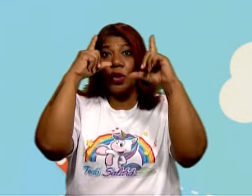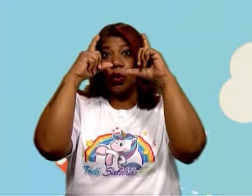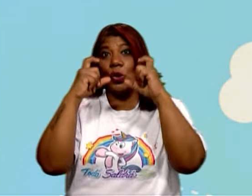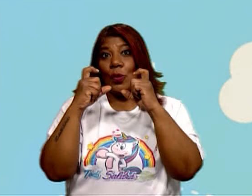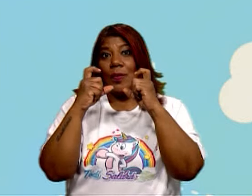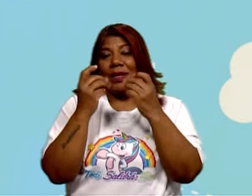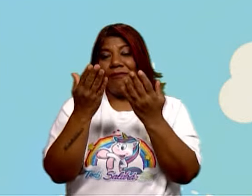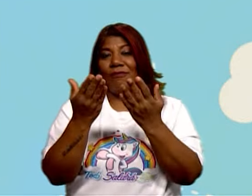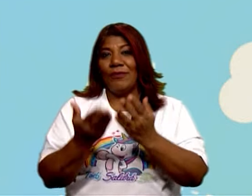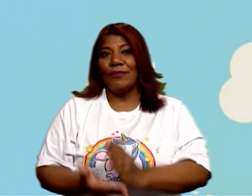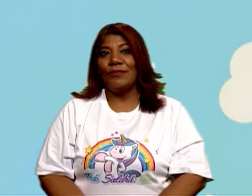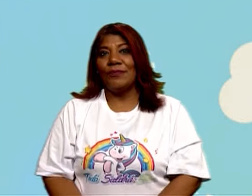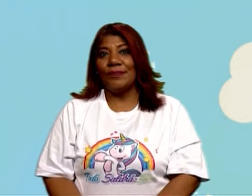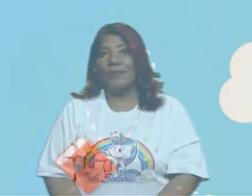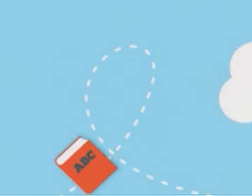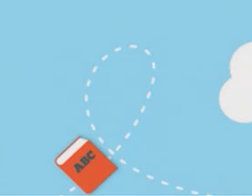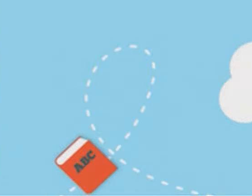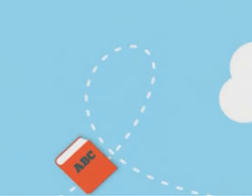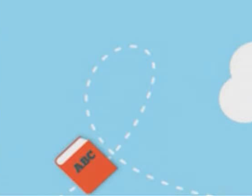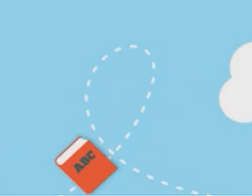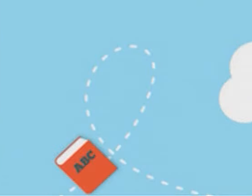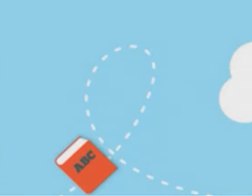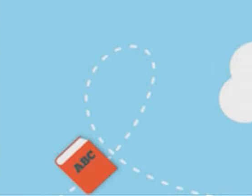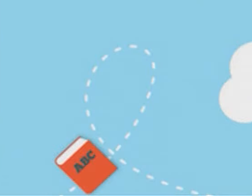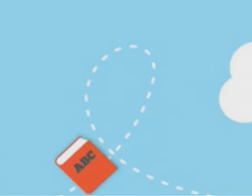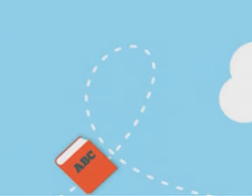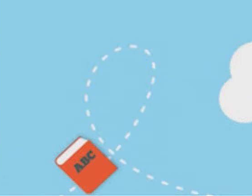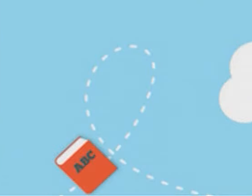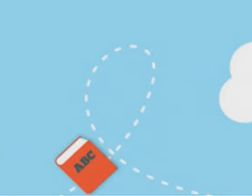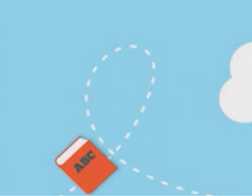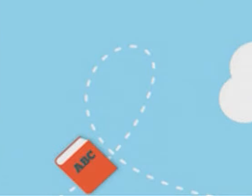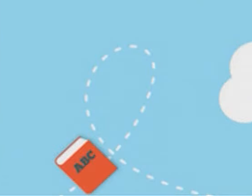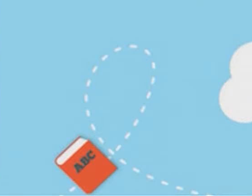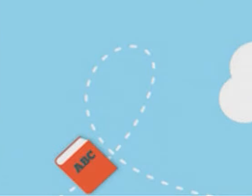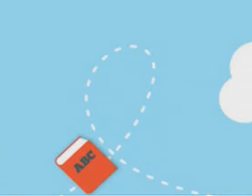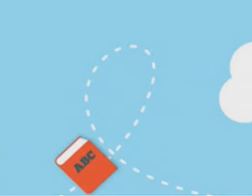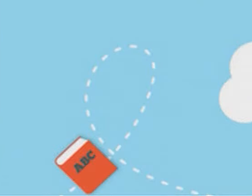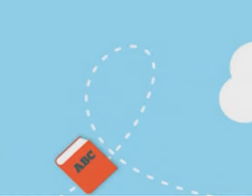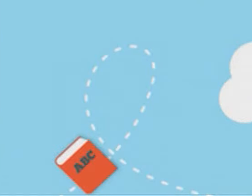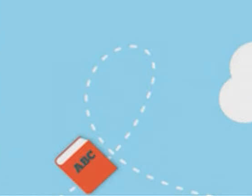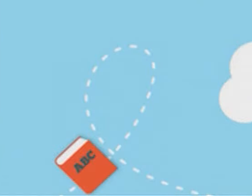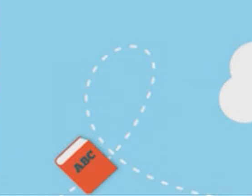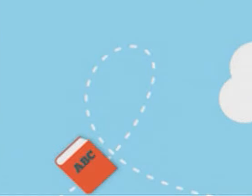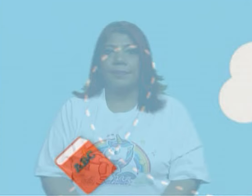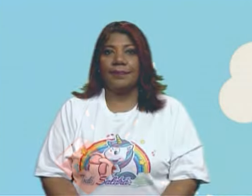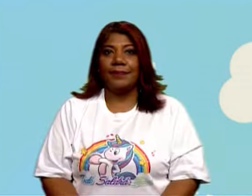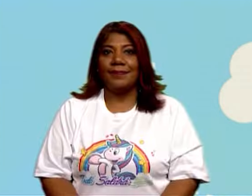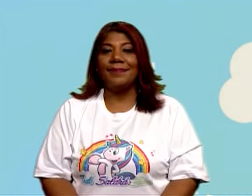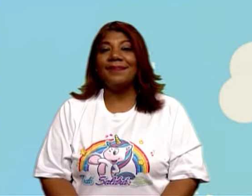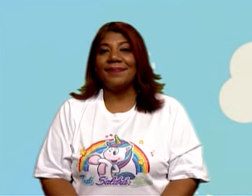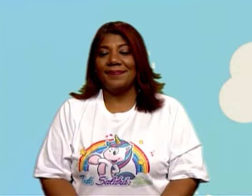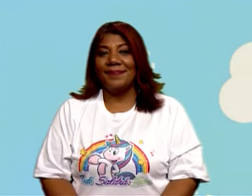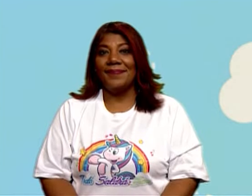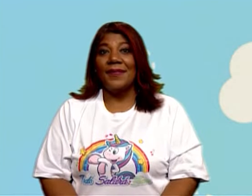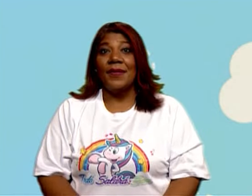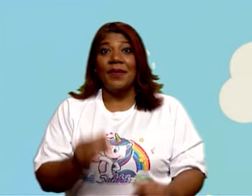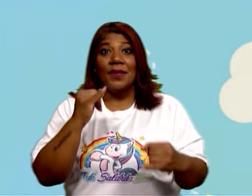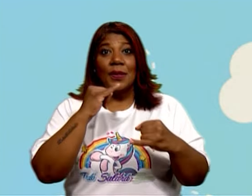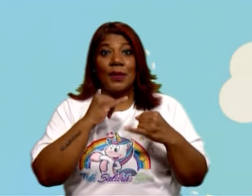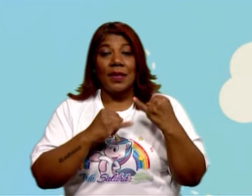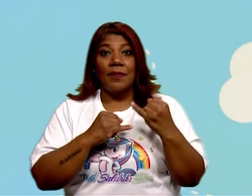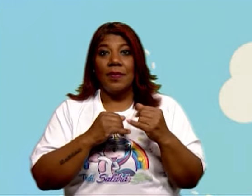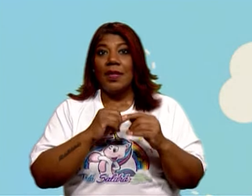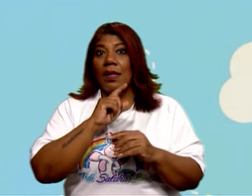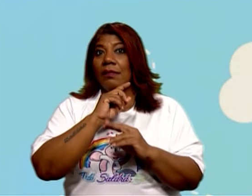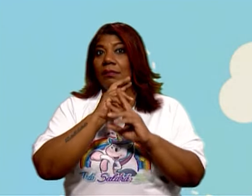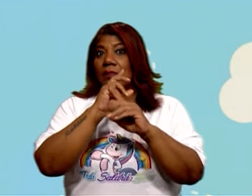vas a hacer llenar espacio con las respuestas correctas para que luego puedas enviárselo a tu docente. Recuerda siempre estar